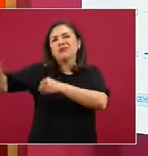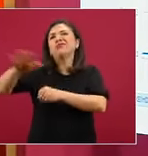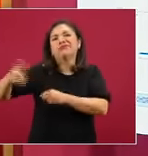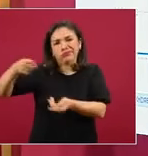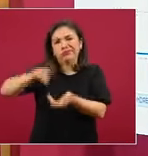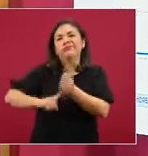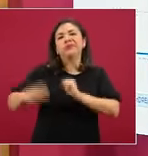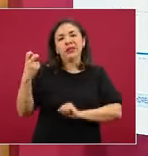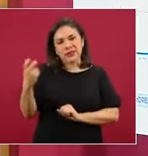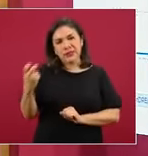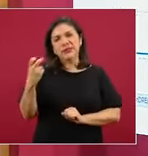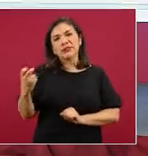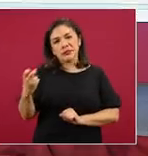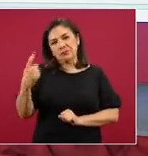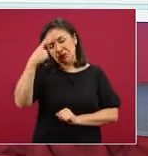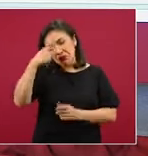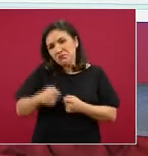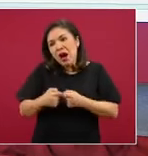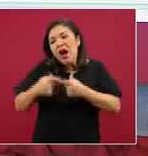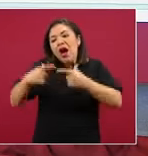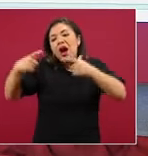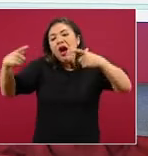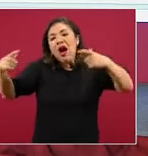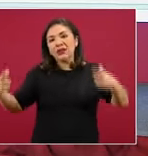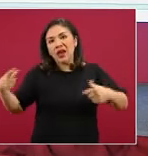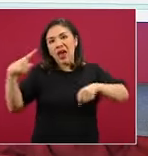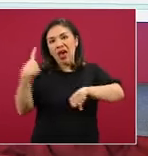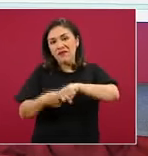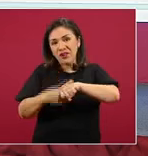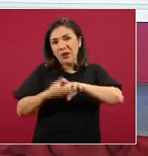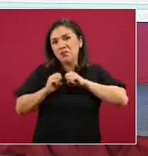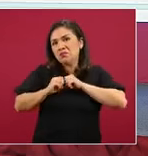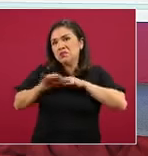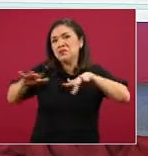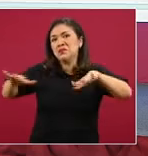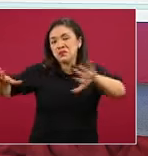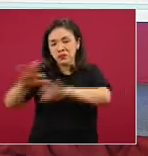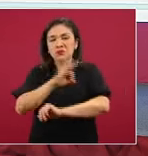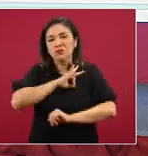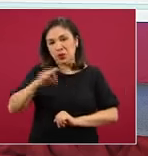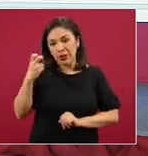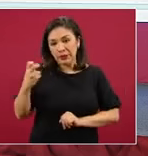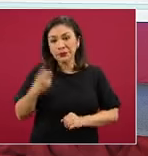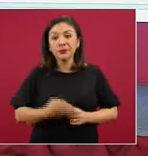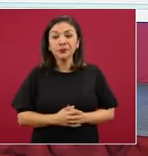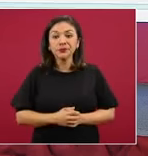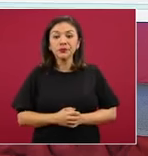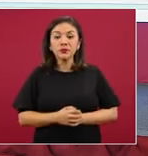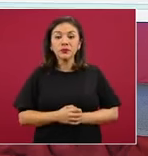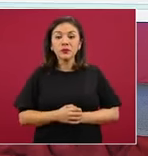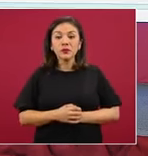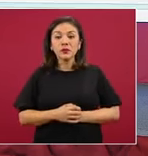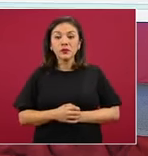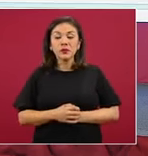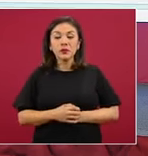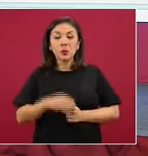transmisión para extender la enfermedad o la epidemia. La siguiente, por favor.